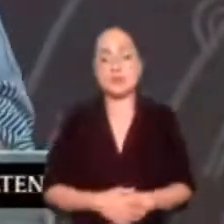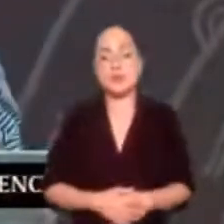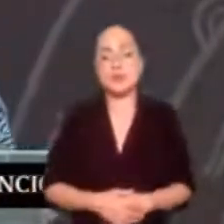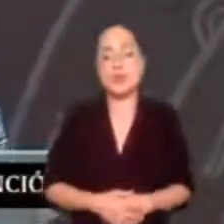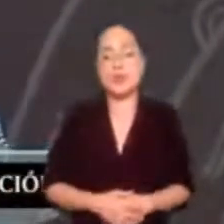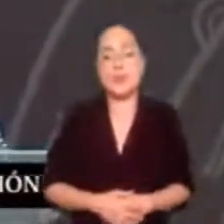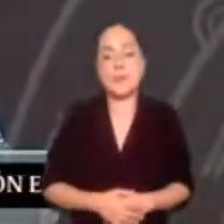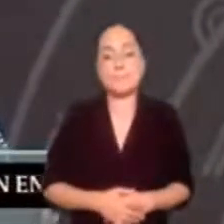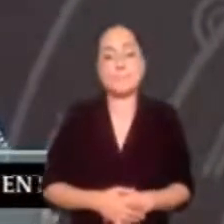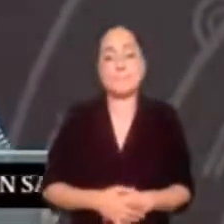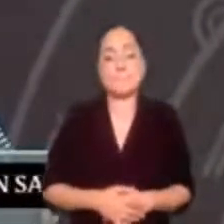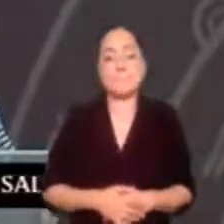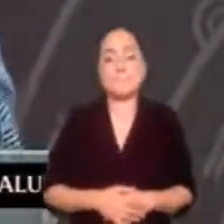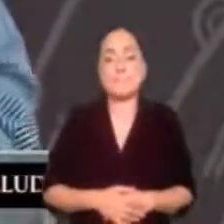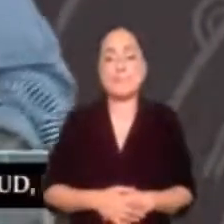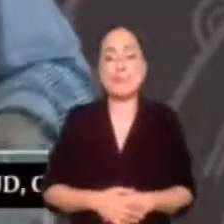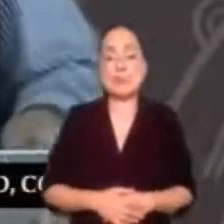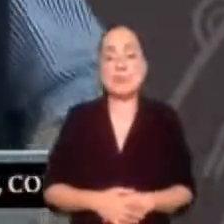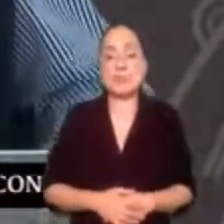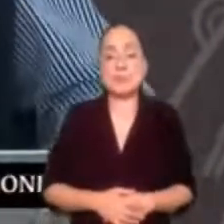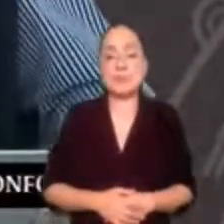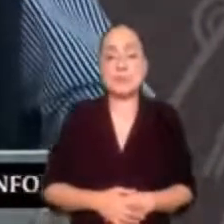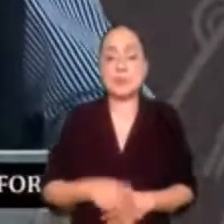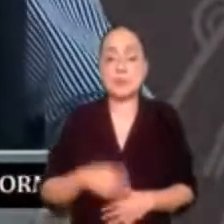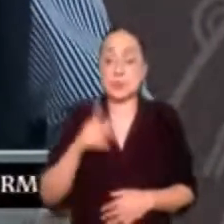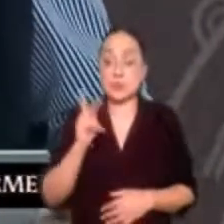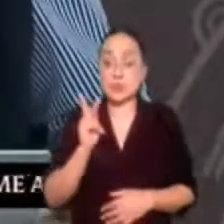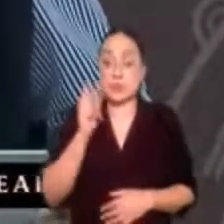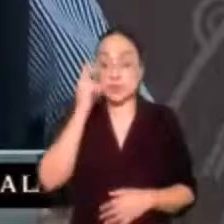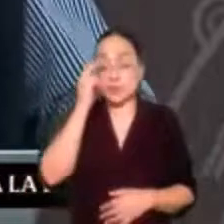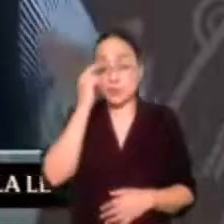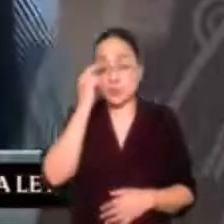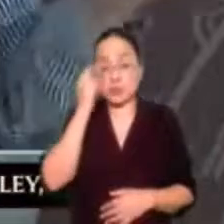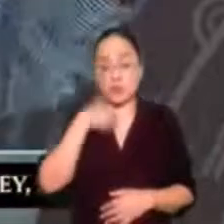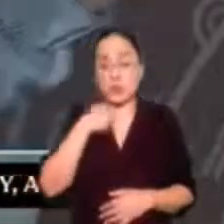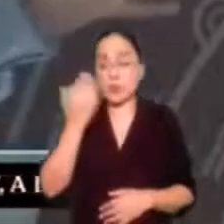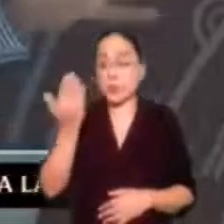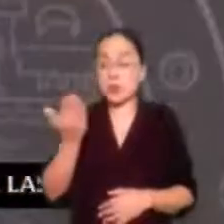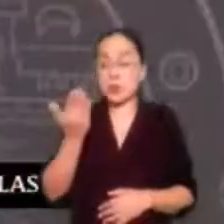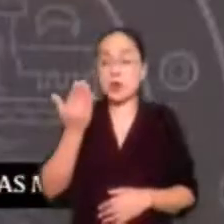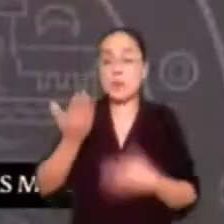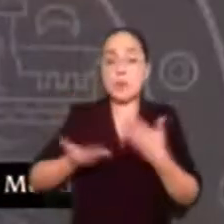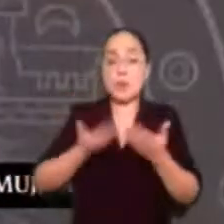Pero yo mandé una reforma a la ley orgánica, no estoy hablando